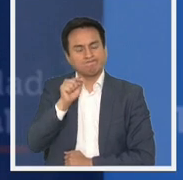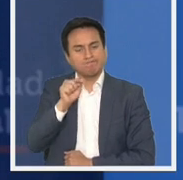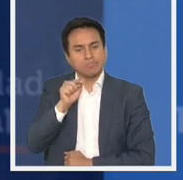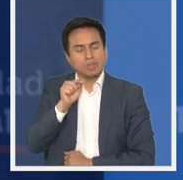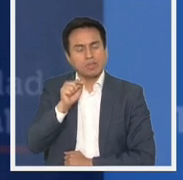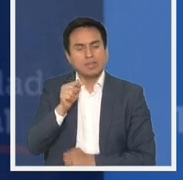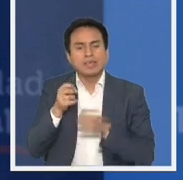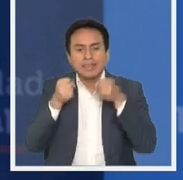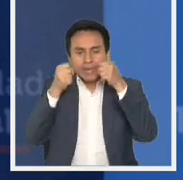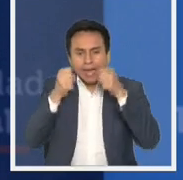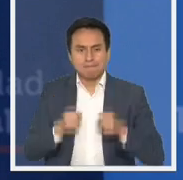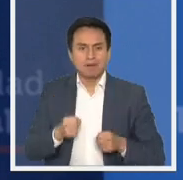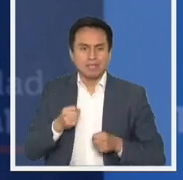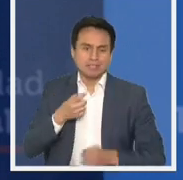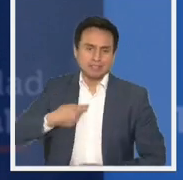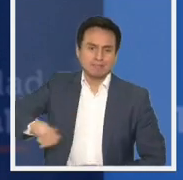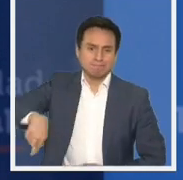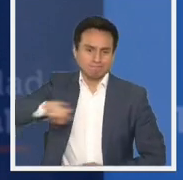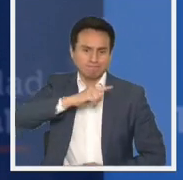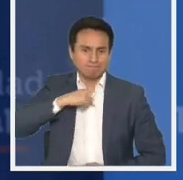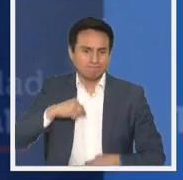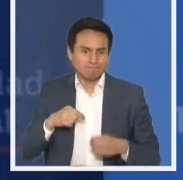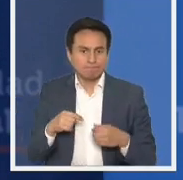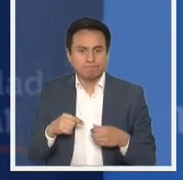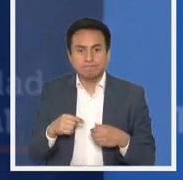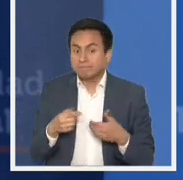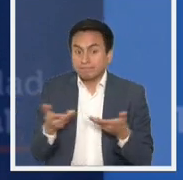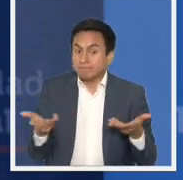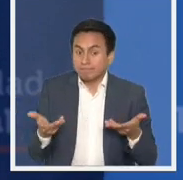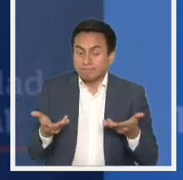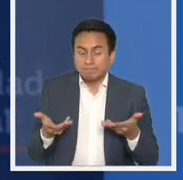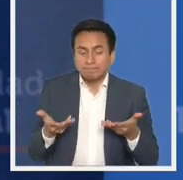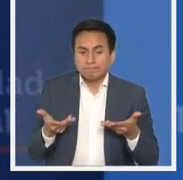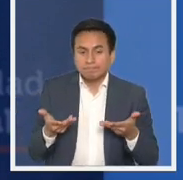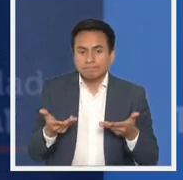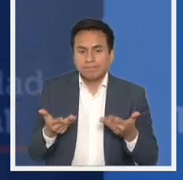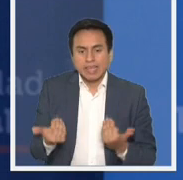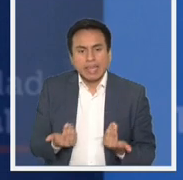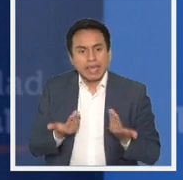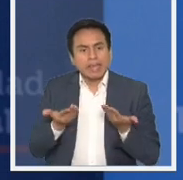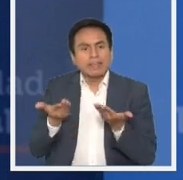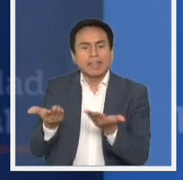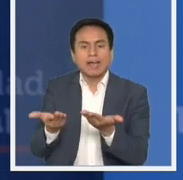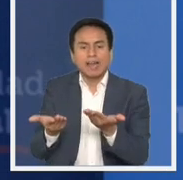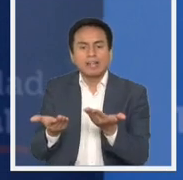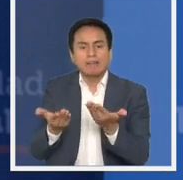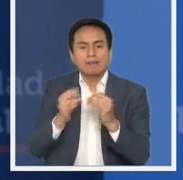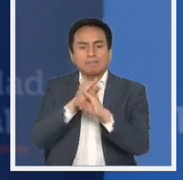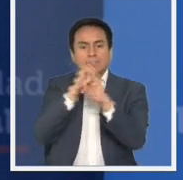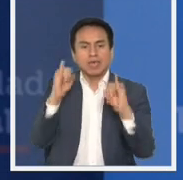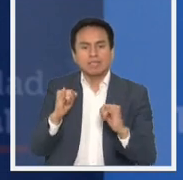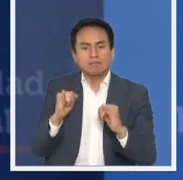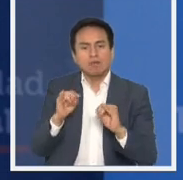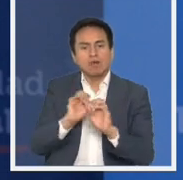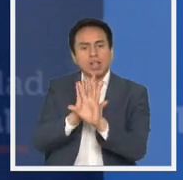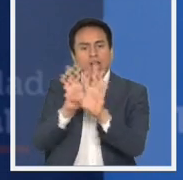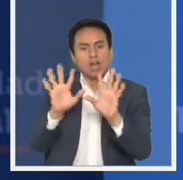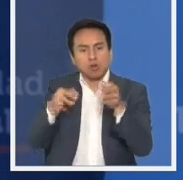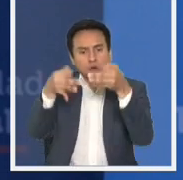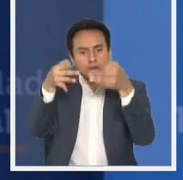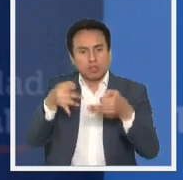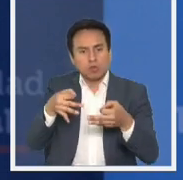seamos capaces de entregarle un mecanismo claro concreto